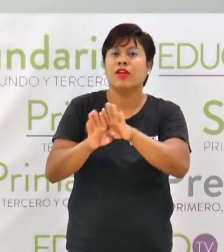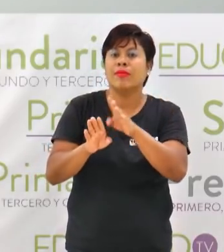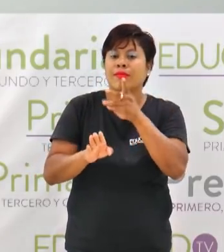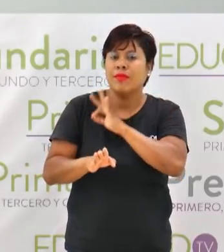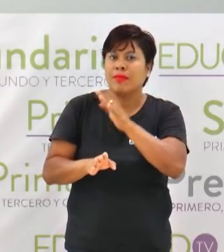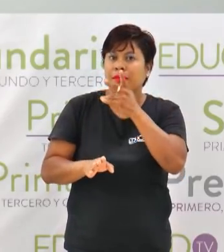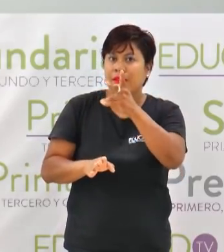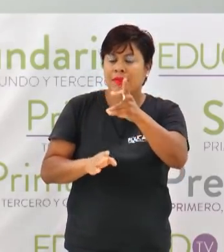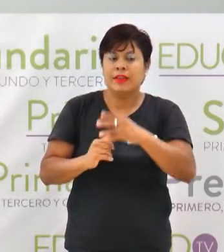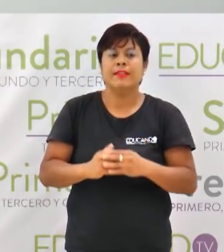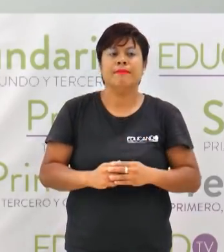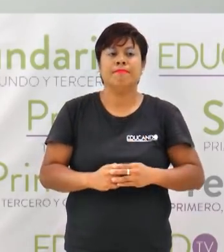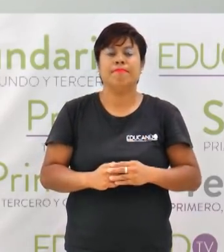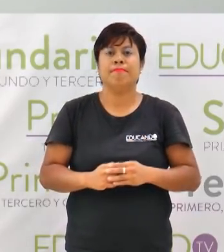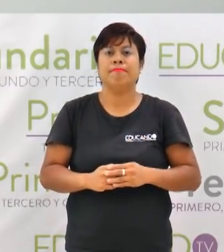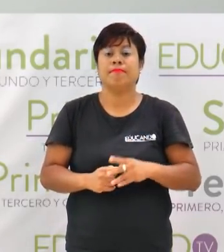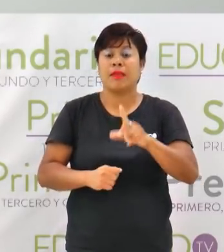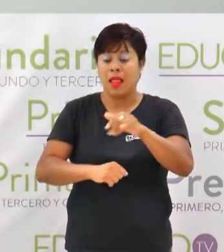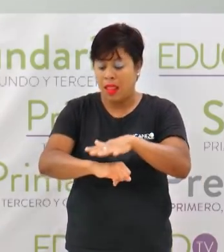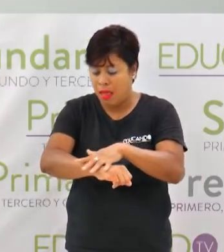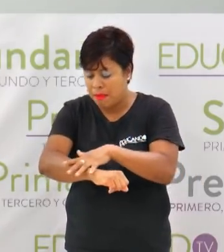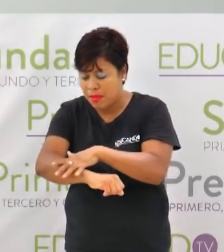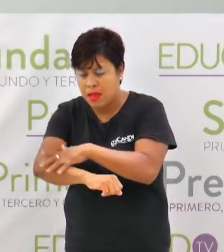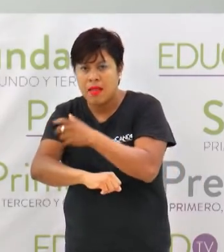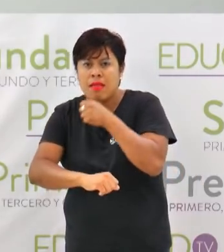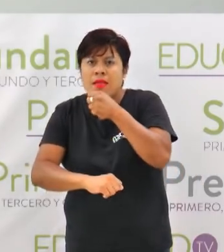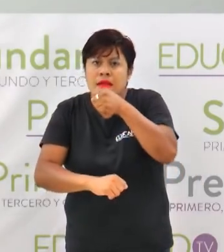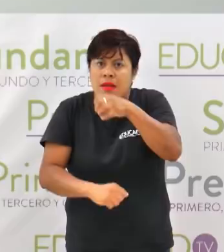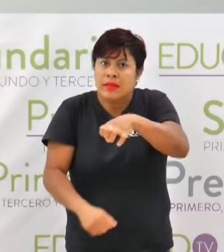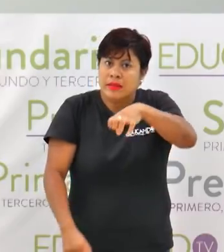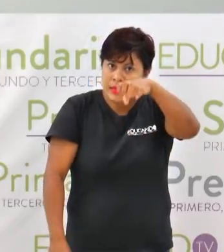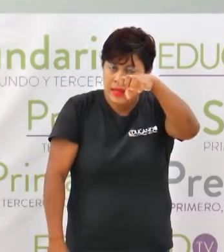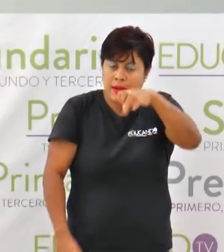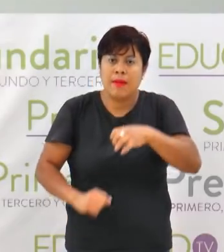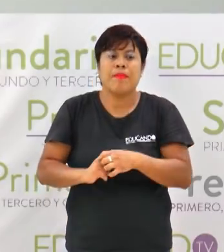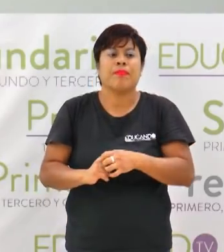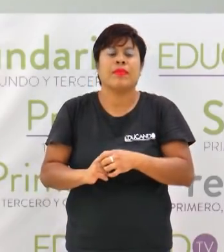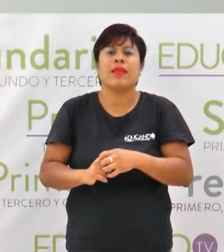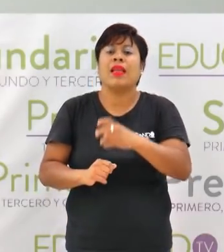la siguiente forma. La piel de la anciana